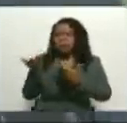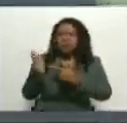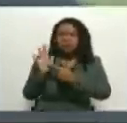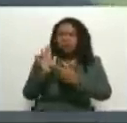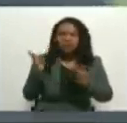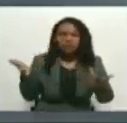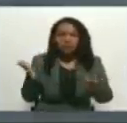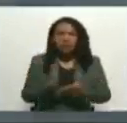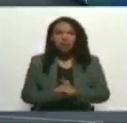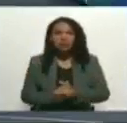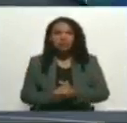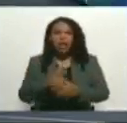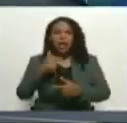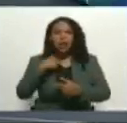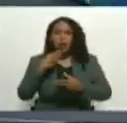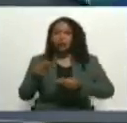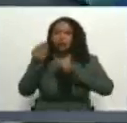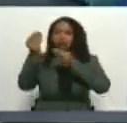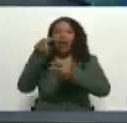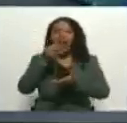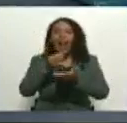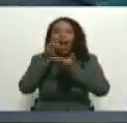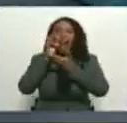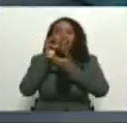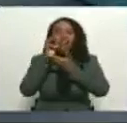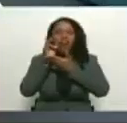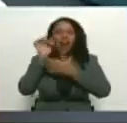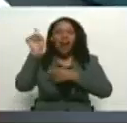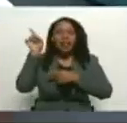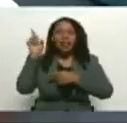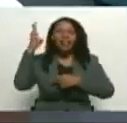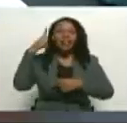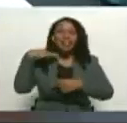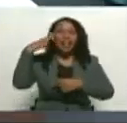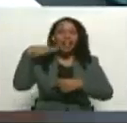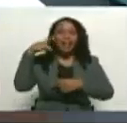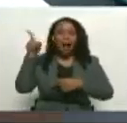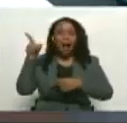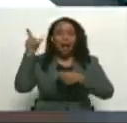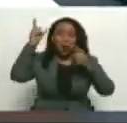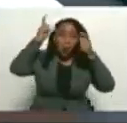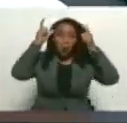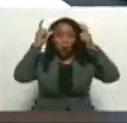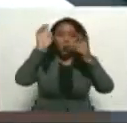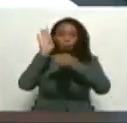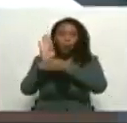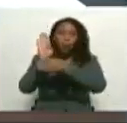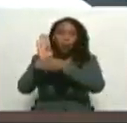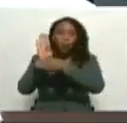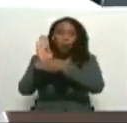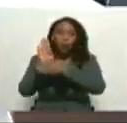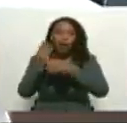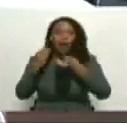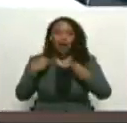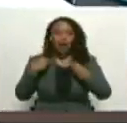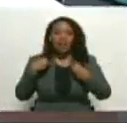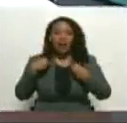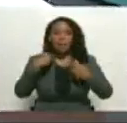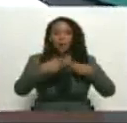traigo este café que viene desde Las Negritas, un café que ayuda a conservar el oso frontino y su hábitat, producido por